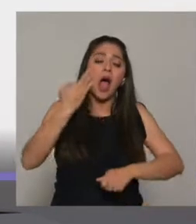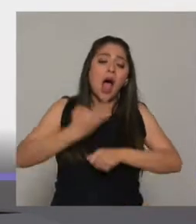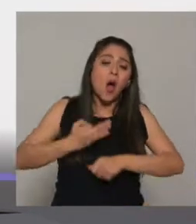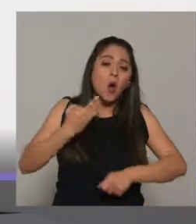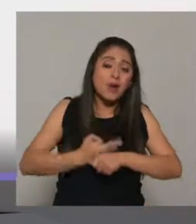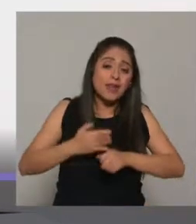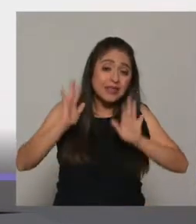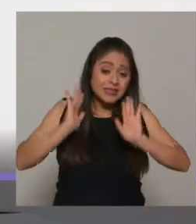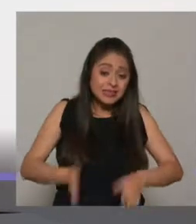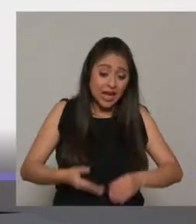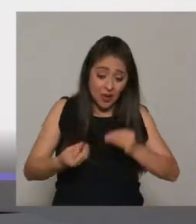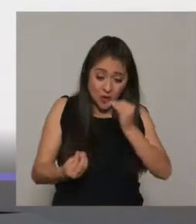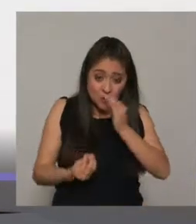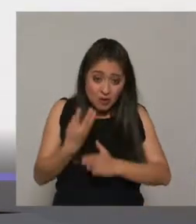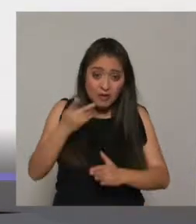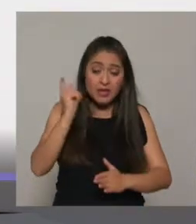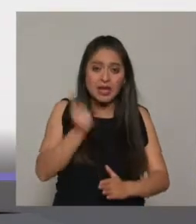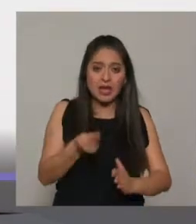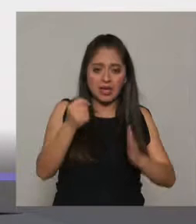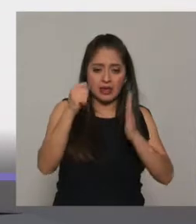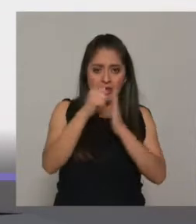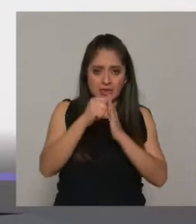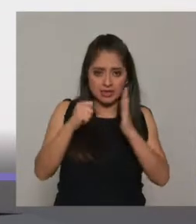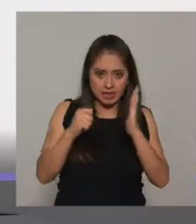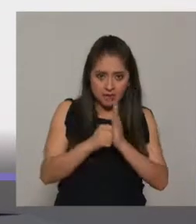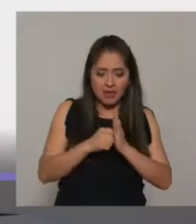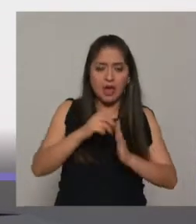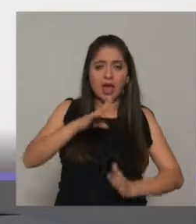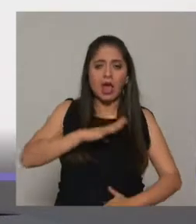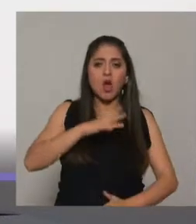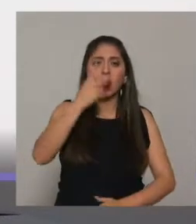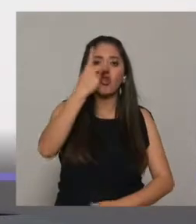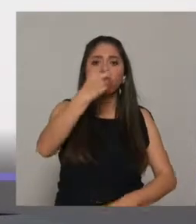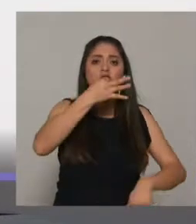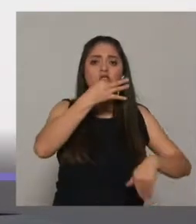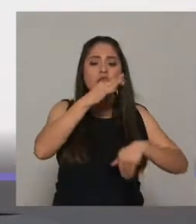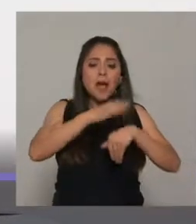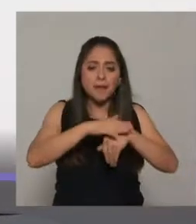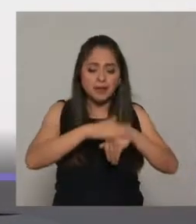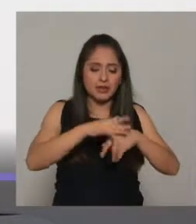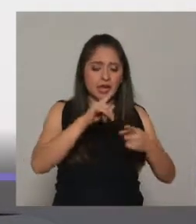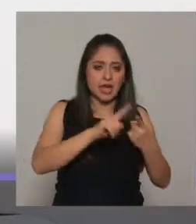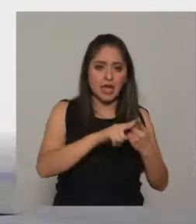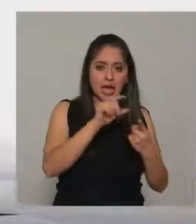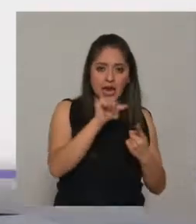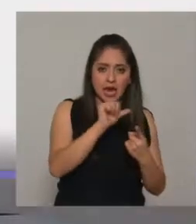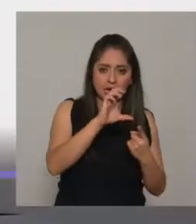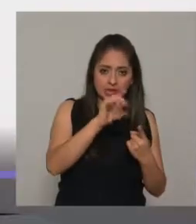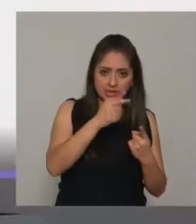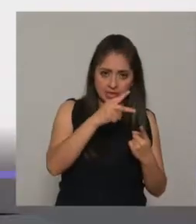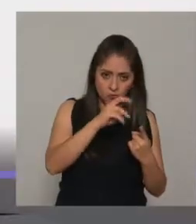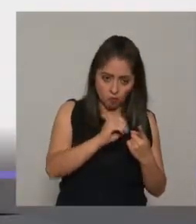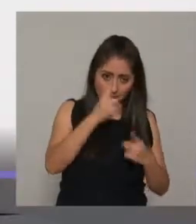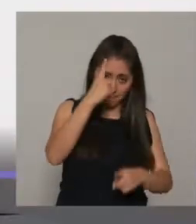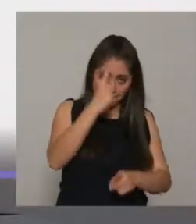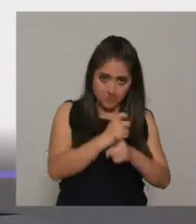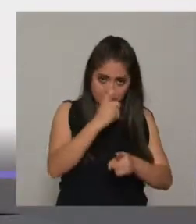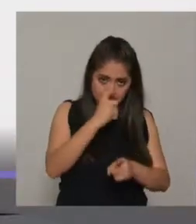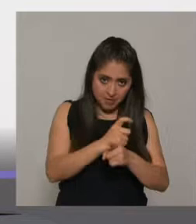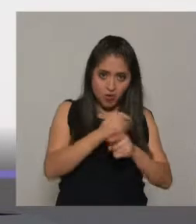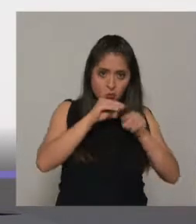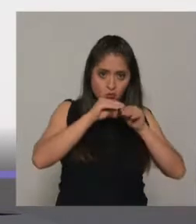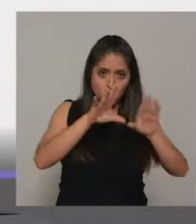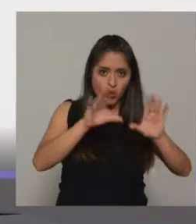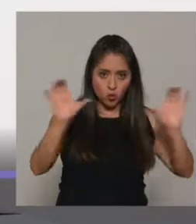cuando tú otorgas un testamento, damos 2 avisos al Archivo General de Notarías. Uno en forma electrónica, con nuestra fiel, con